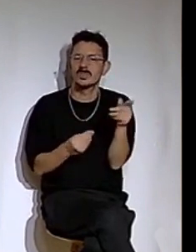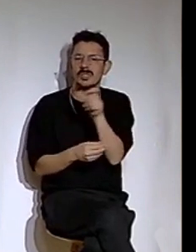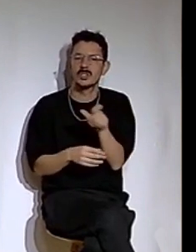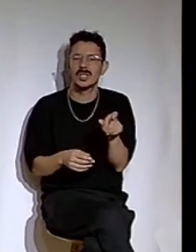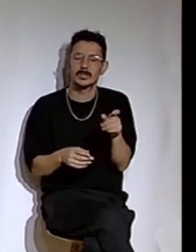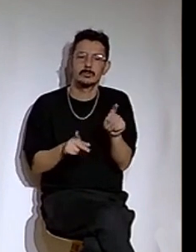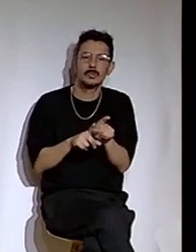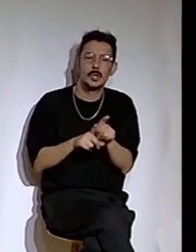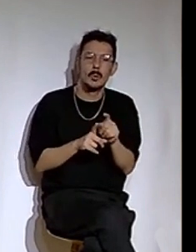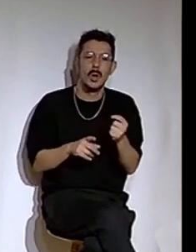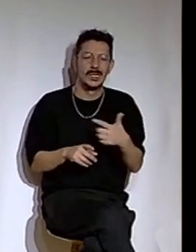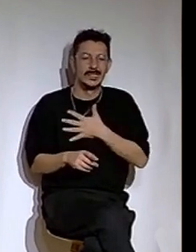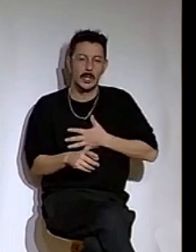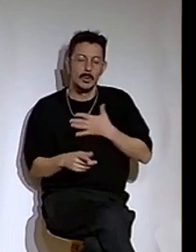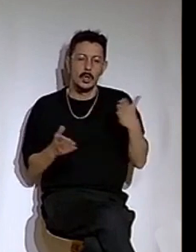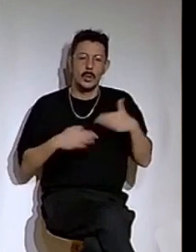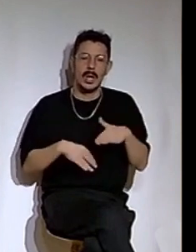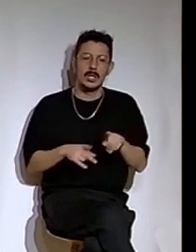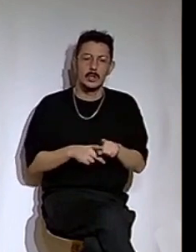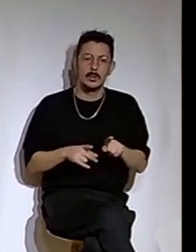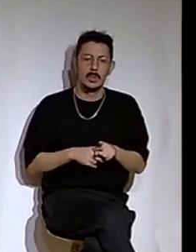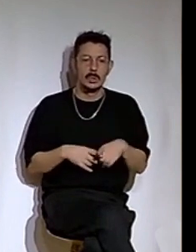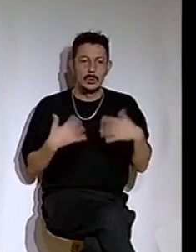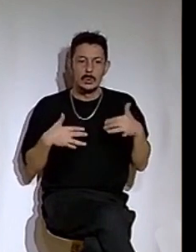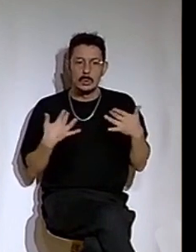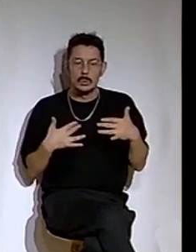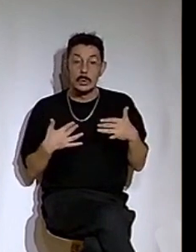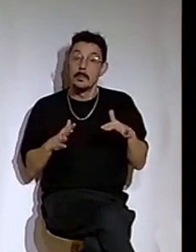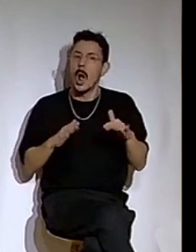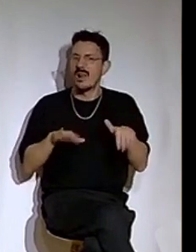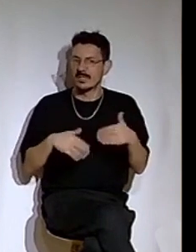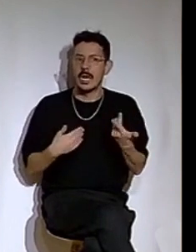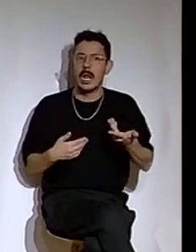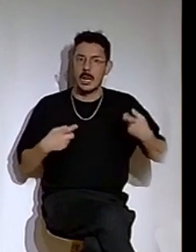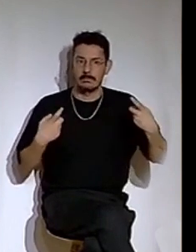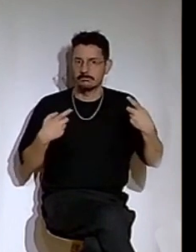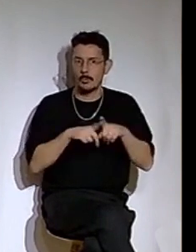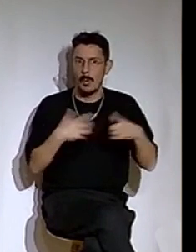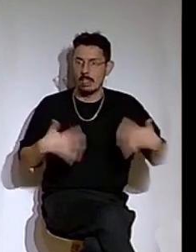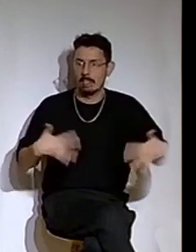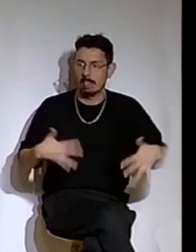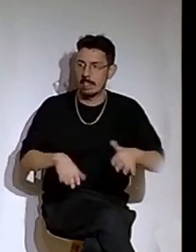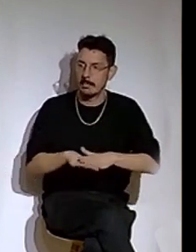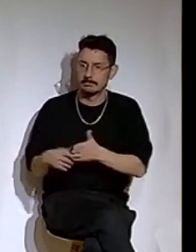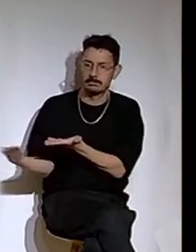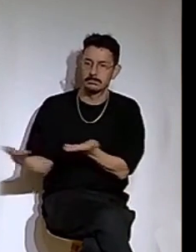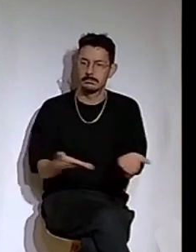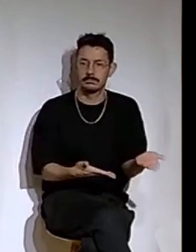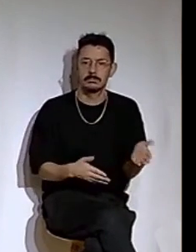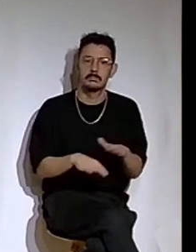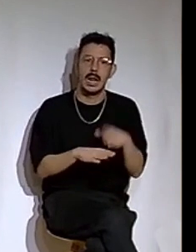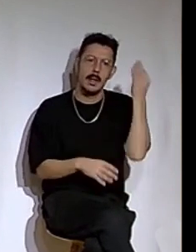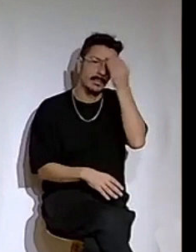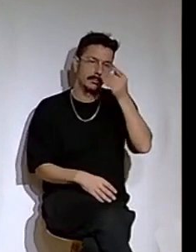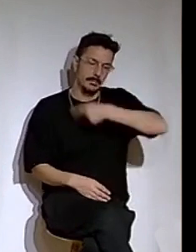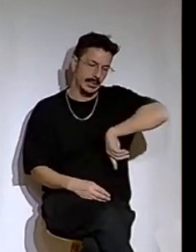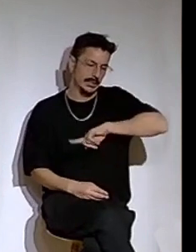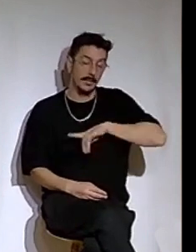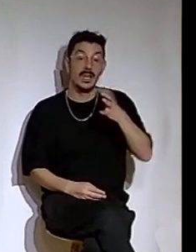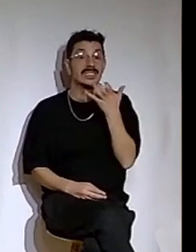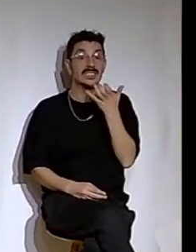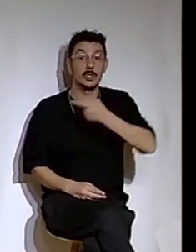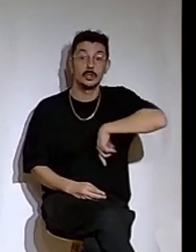nos dejamos también a mucha gente fuera entonces Bueno vamos a pasar Bueno hoy contamos ahora ahora